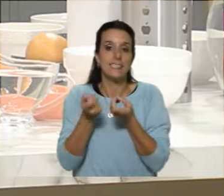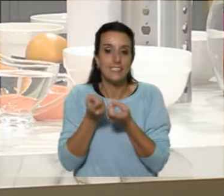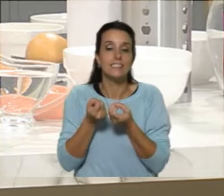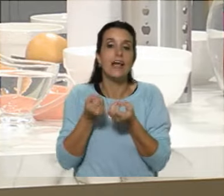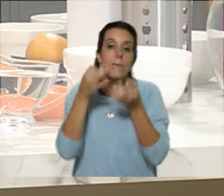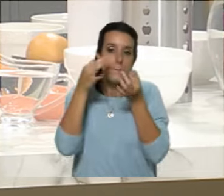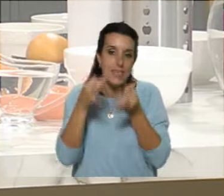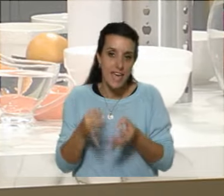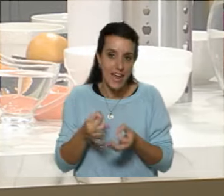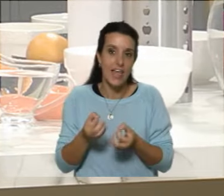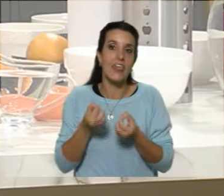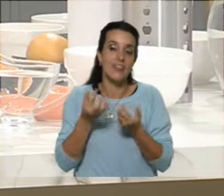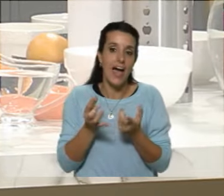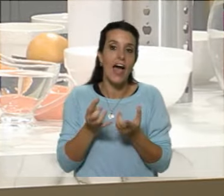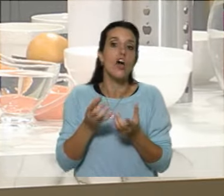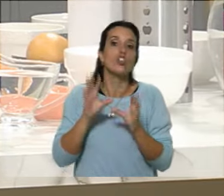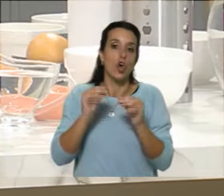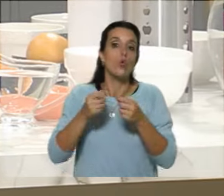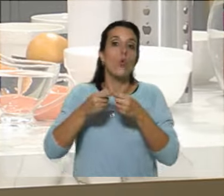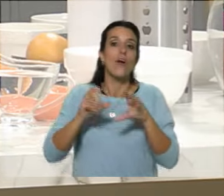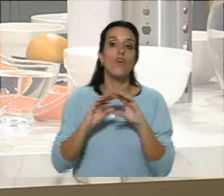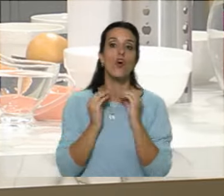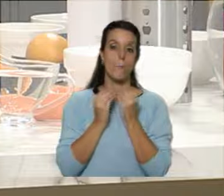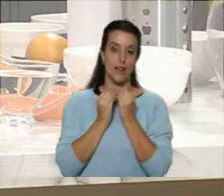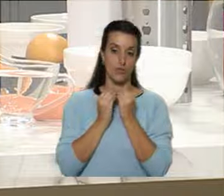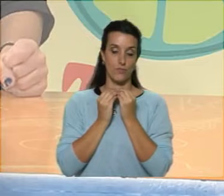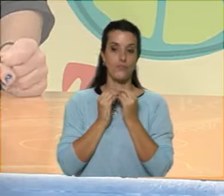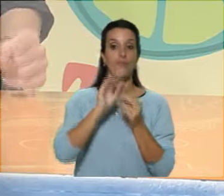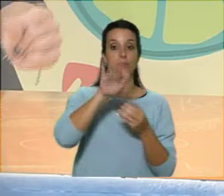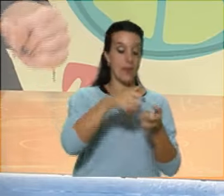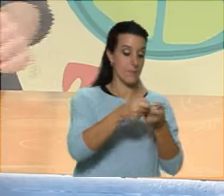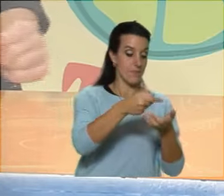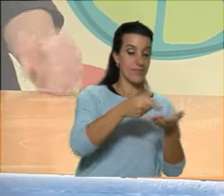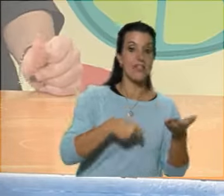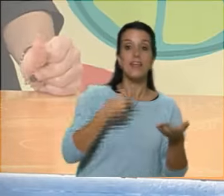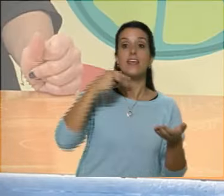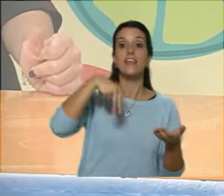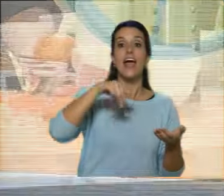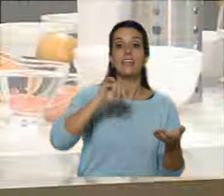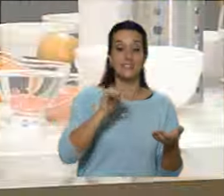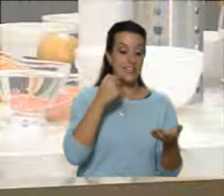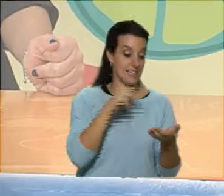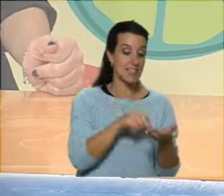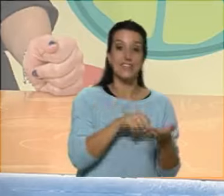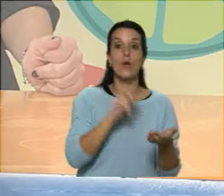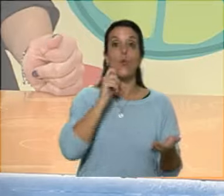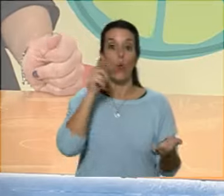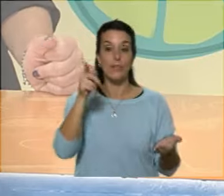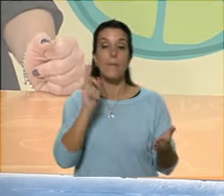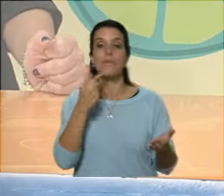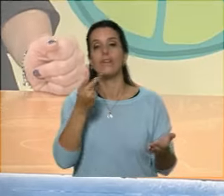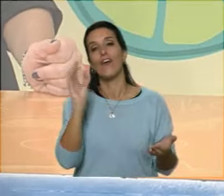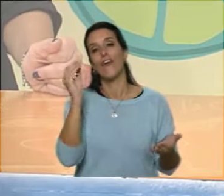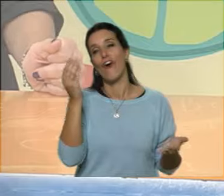firme y eso nos ayuda a hacerla con huevo. ¿Ah? Mira, esta gente es de tu team. Nancy es de tu team. A ver. Del team de Paula. Chicos, son